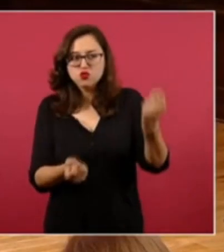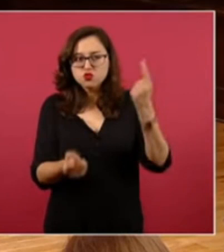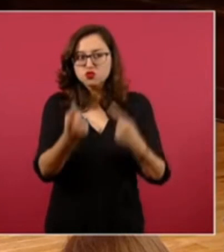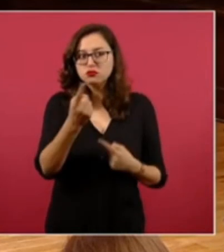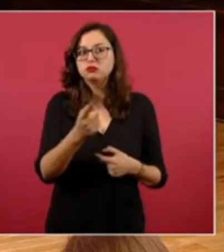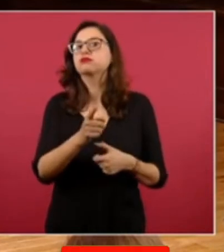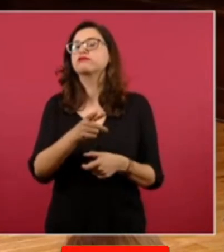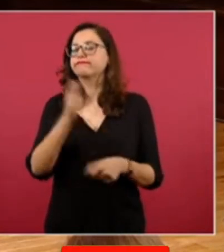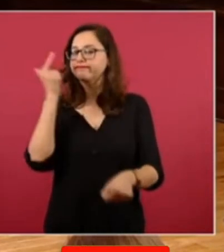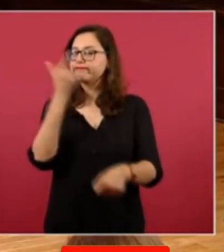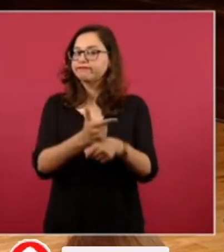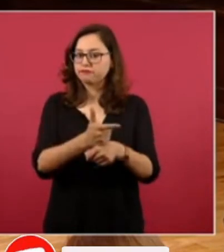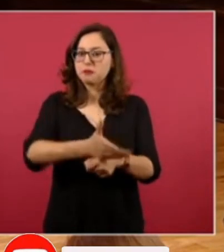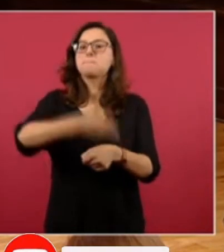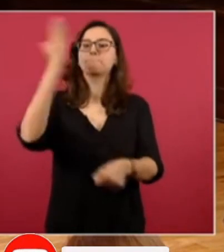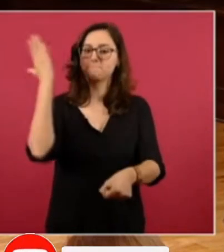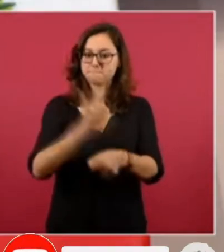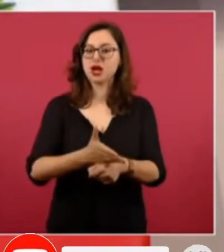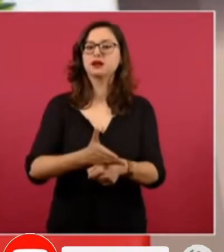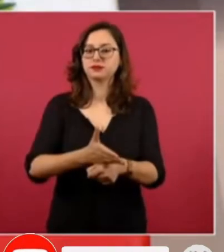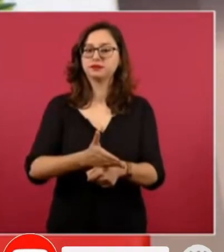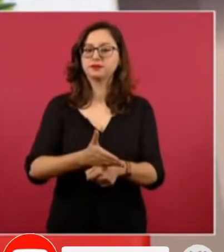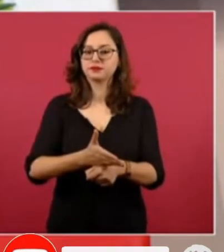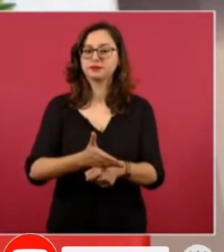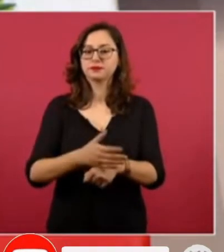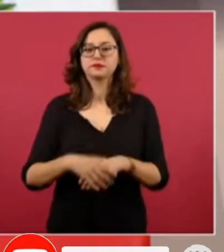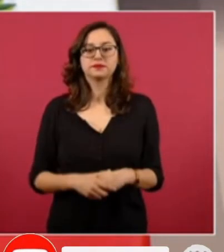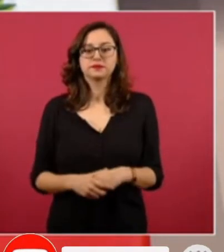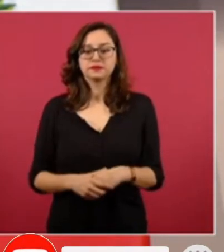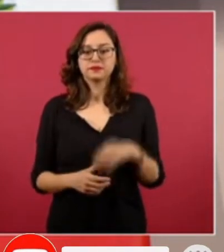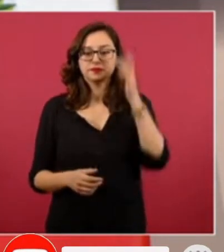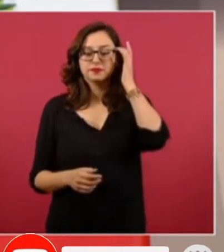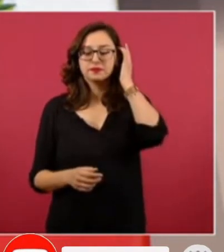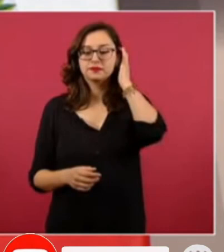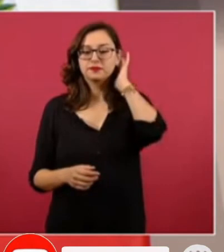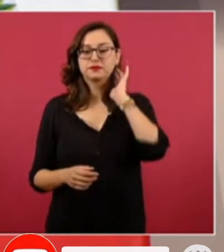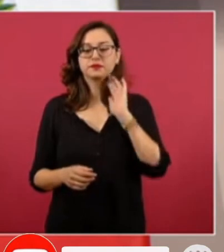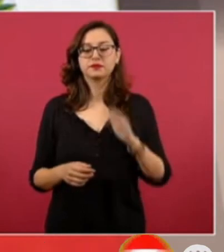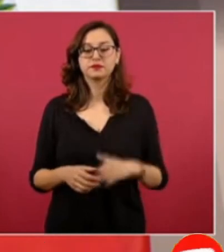Hemos ahorrado mucho al no permitir la corrupción